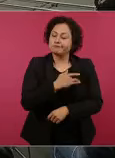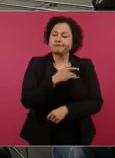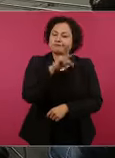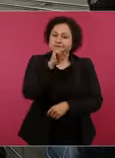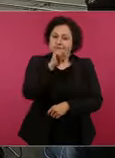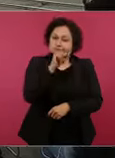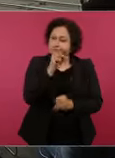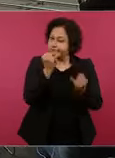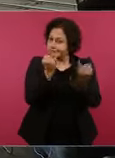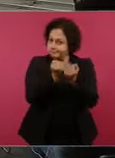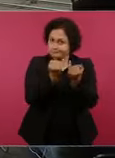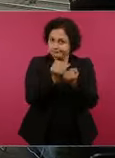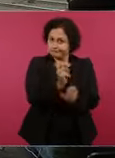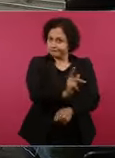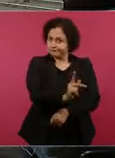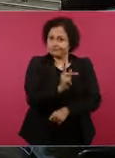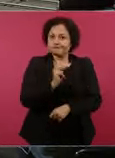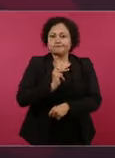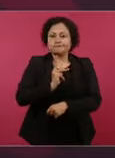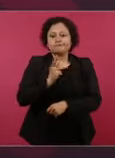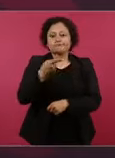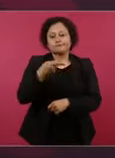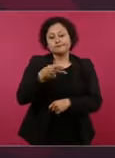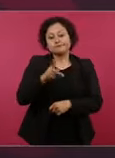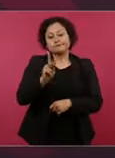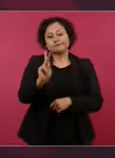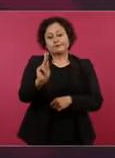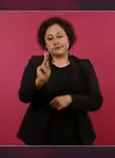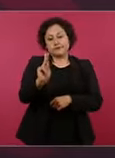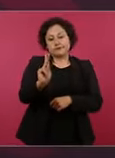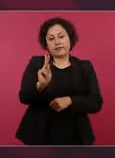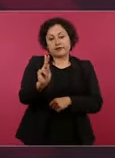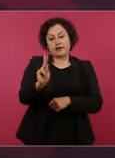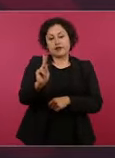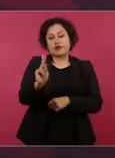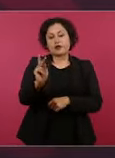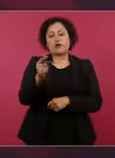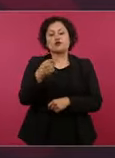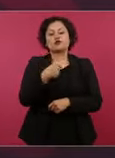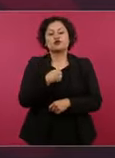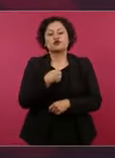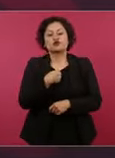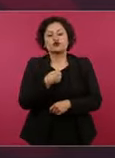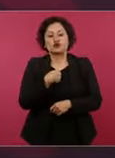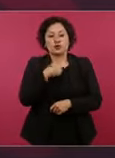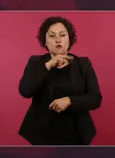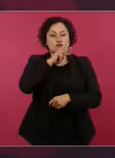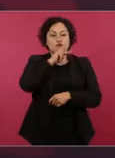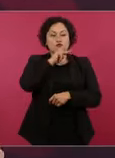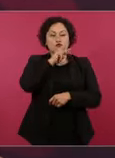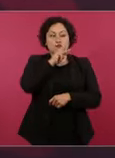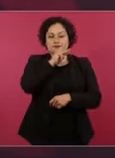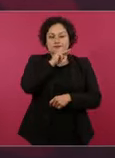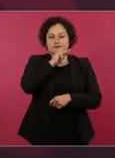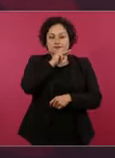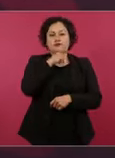eso, pero como yo no solo me puedo preocupar, sino me tengo que